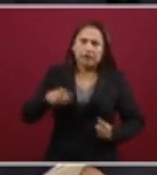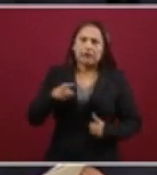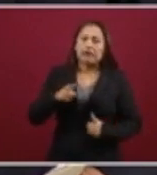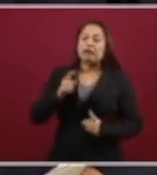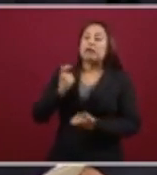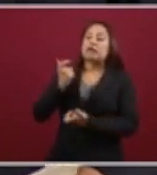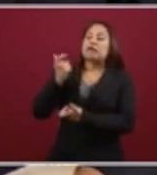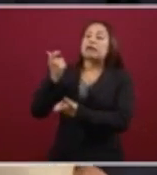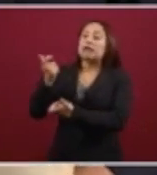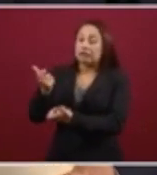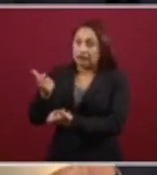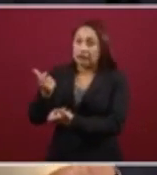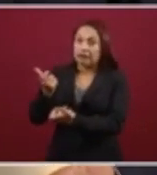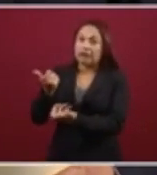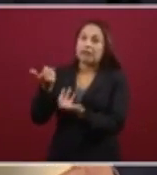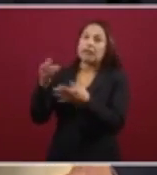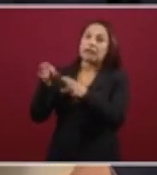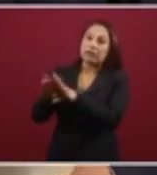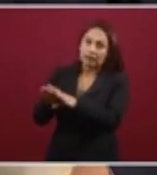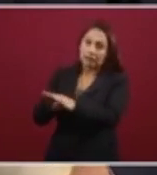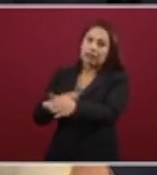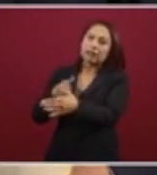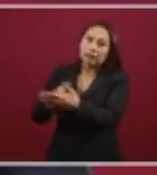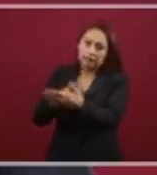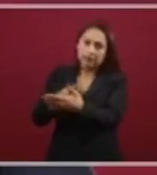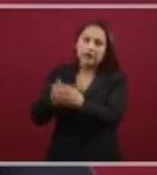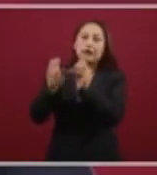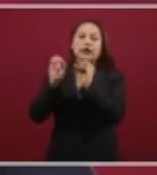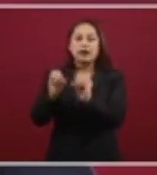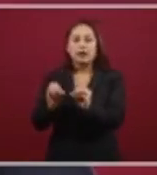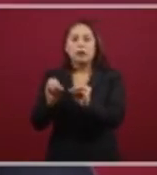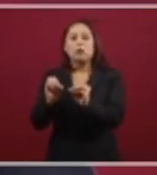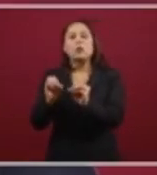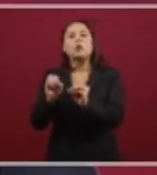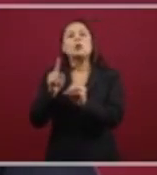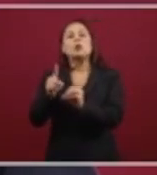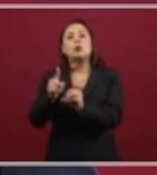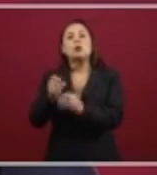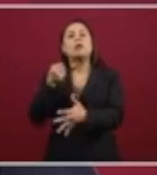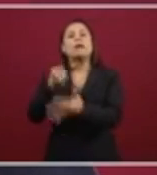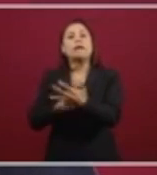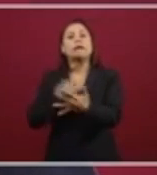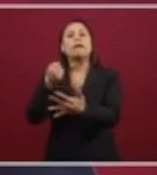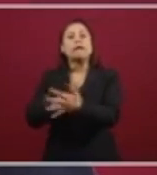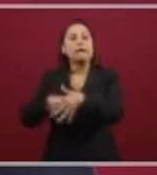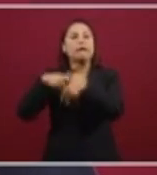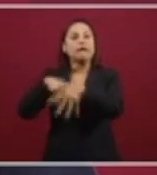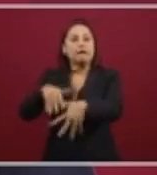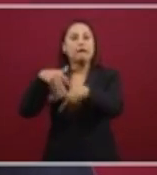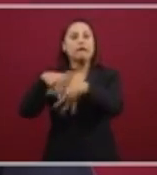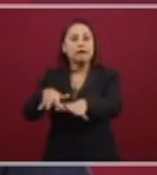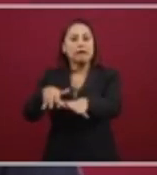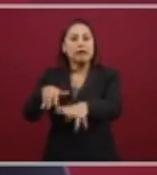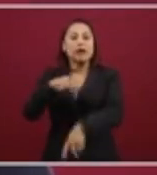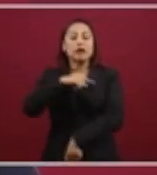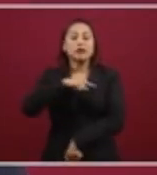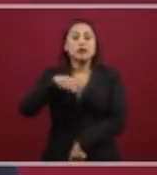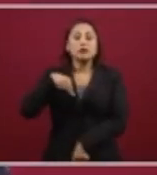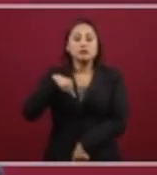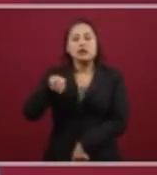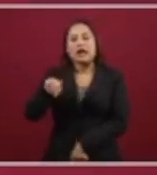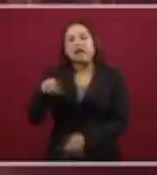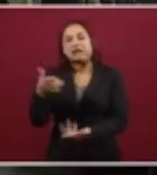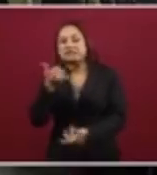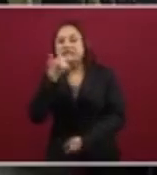inconformidades o protestas, no vamos nosotros a ceder en nada. No es de que, a